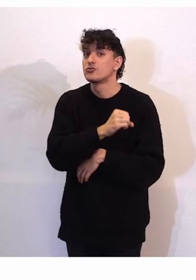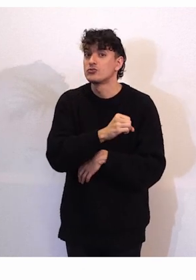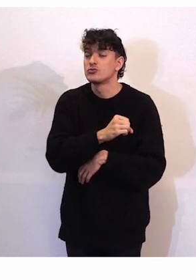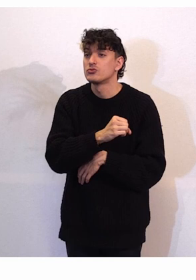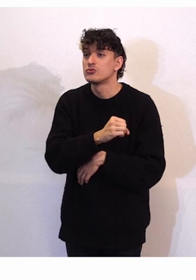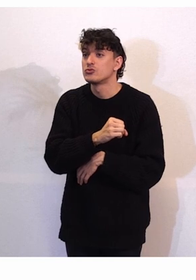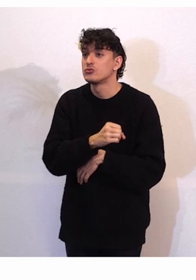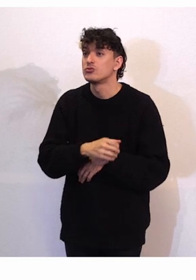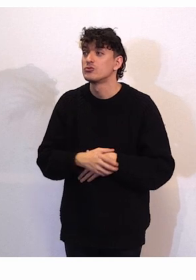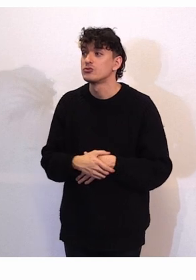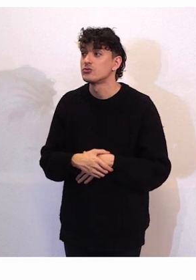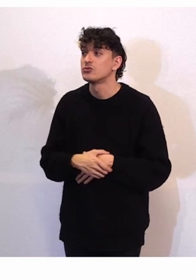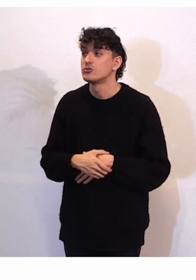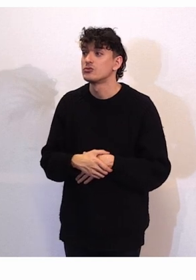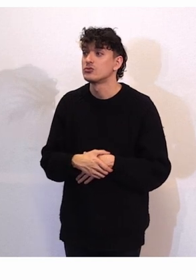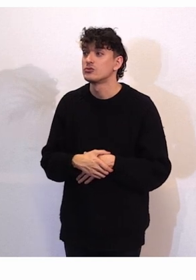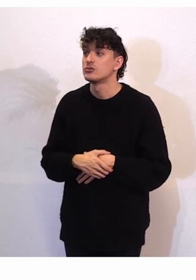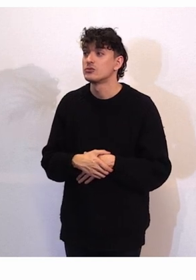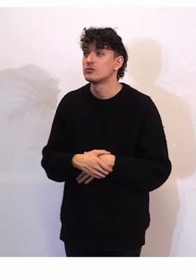Ah, ¿que cómo convivimos las dos? No, sí.